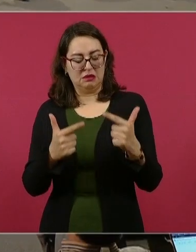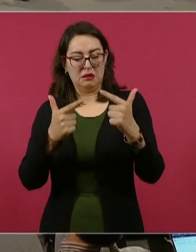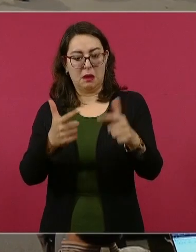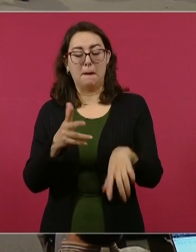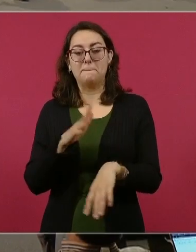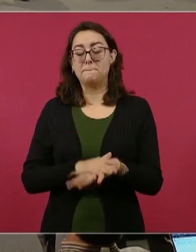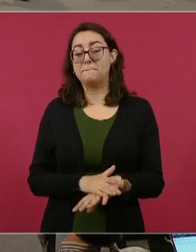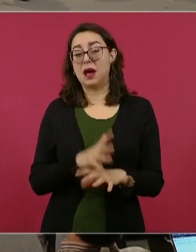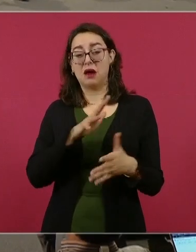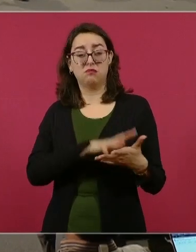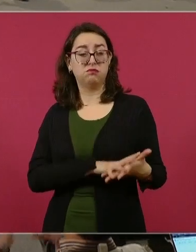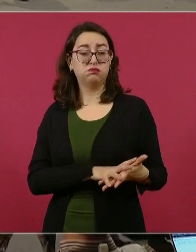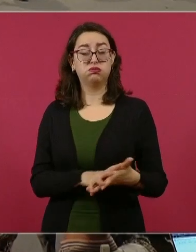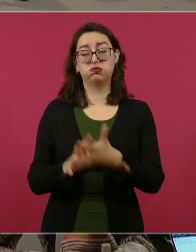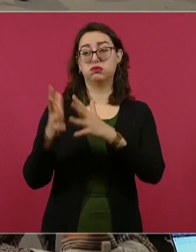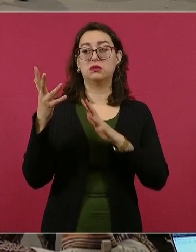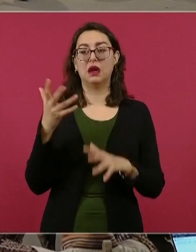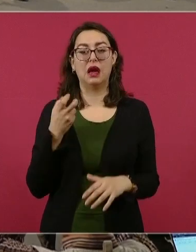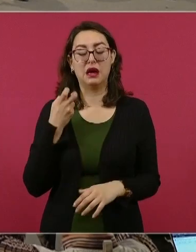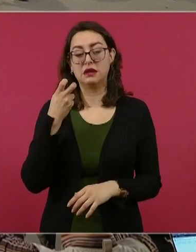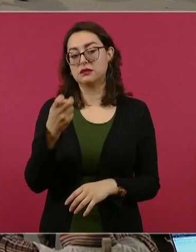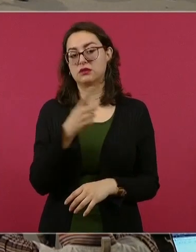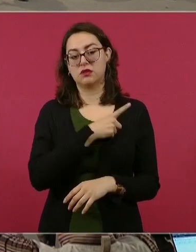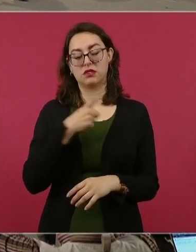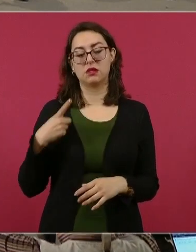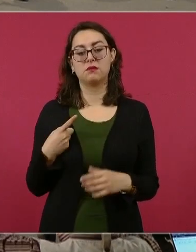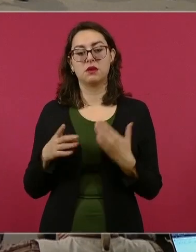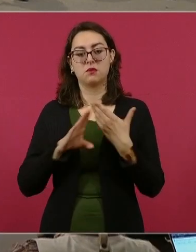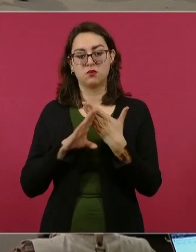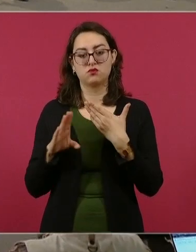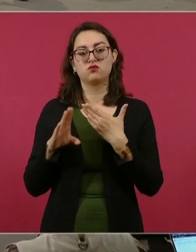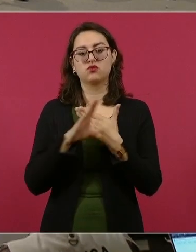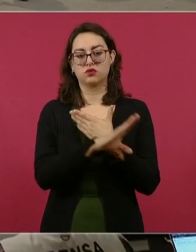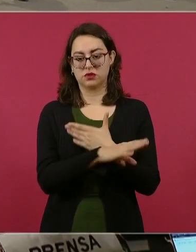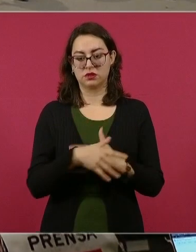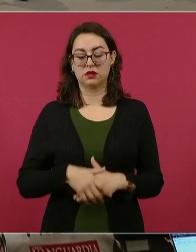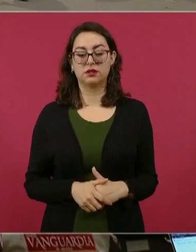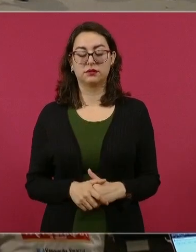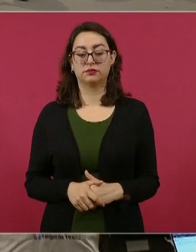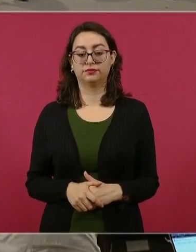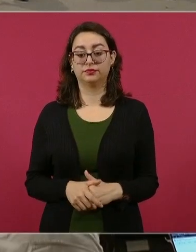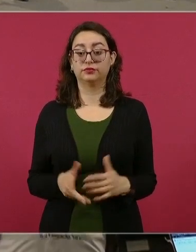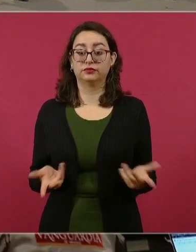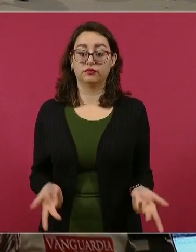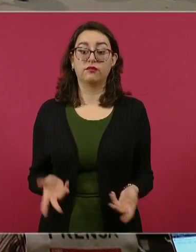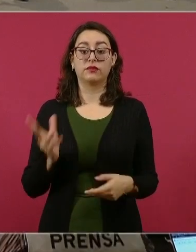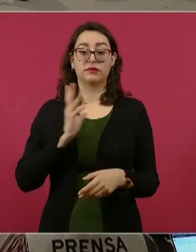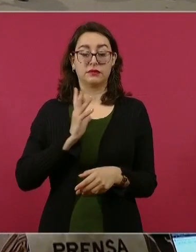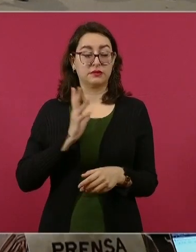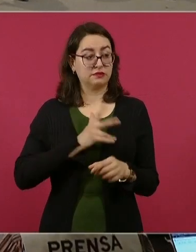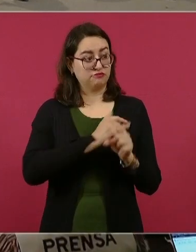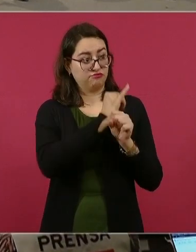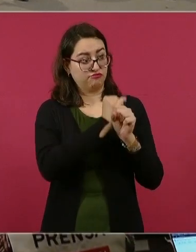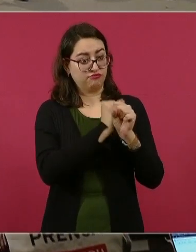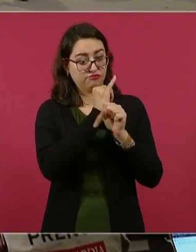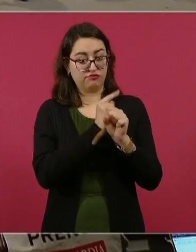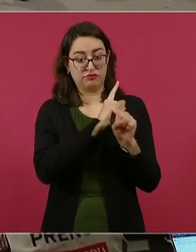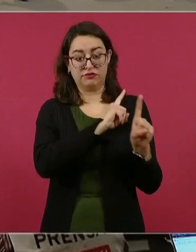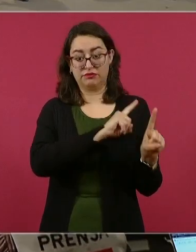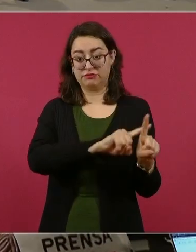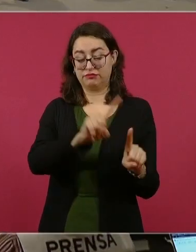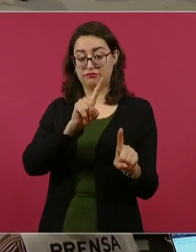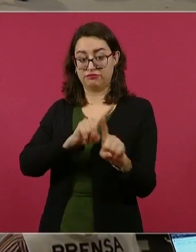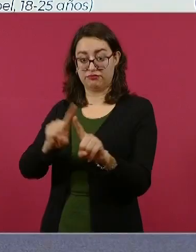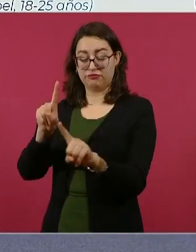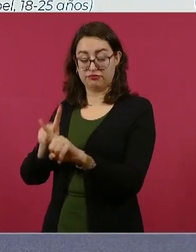la violencia. La siguiente, por favor. Algunas viñetas ilustrativas de estudios cualitativos, esto también, insisto,